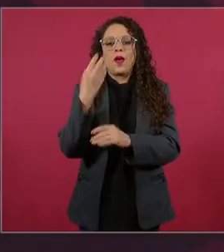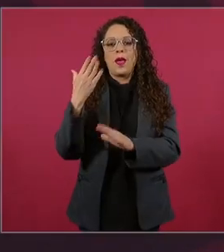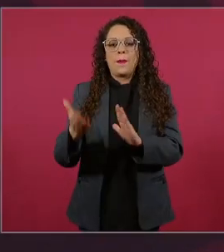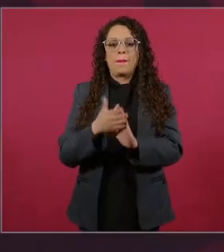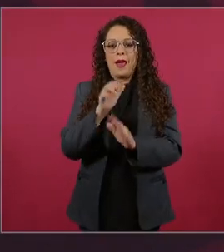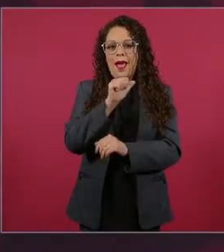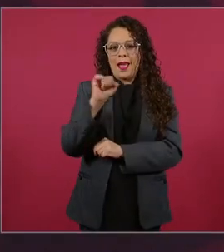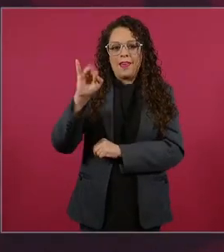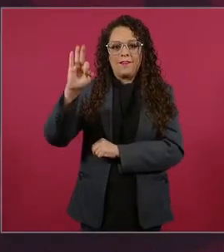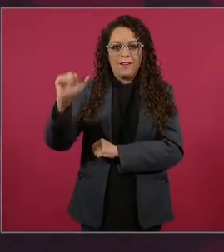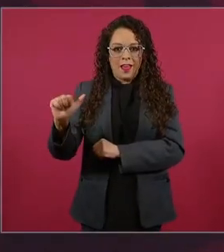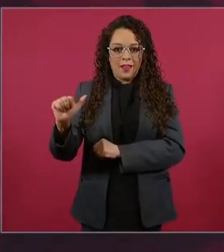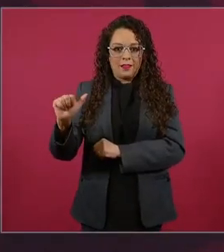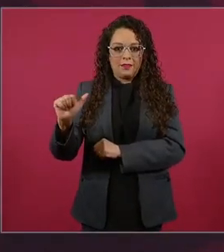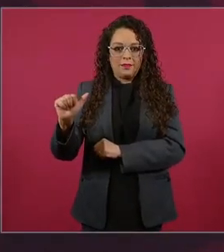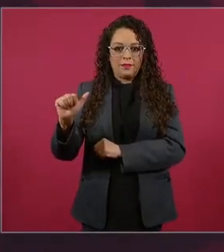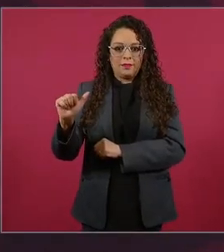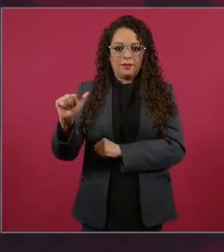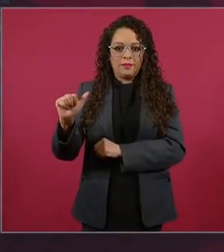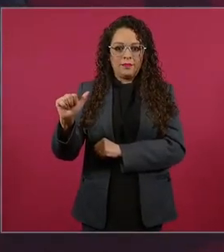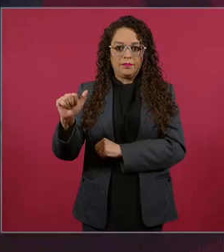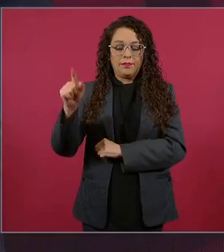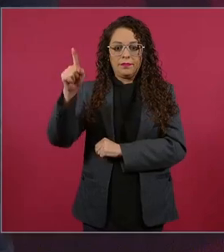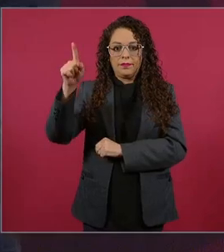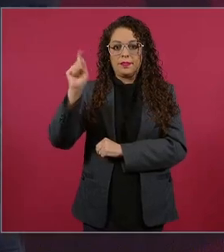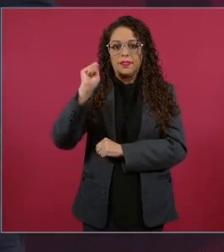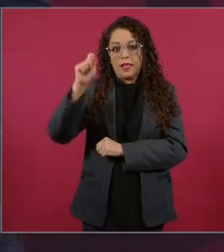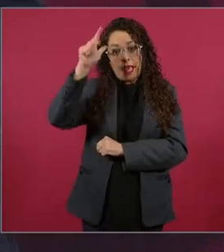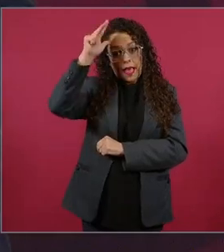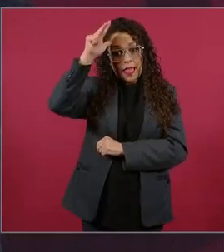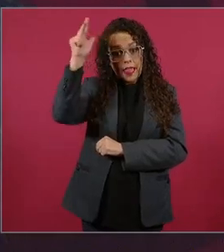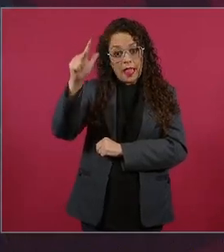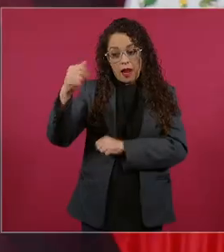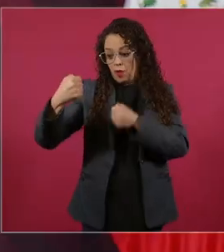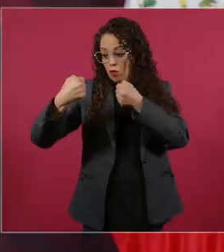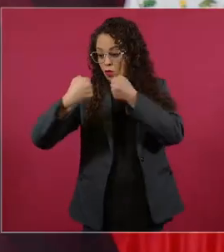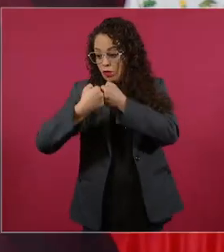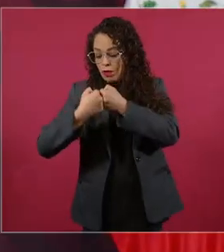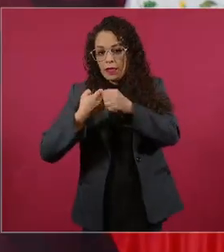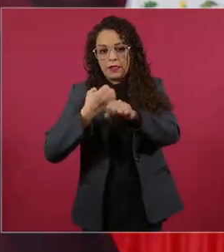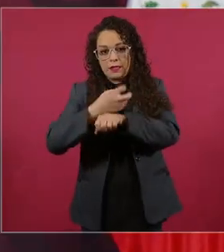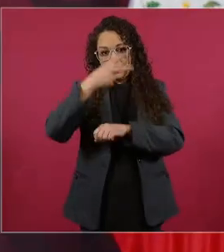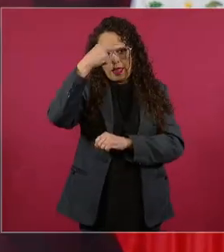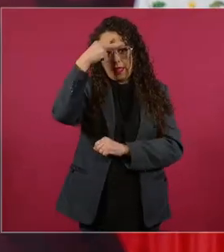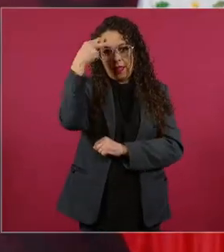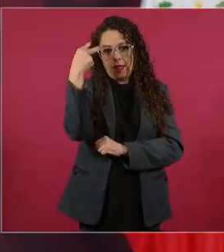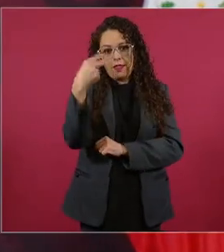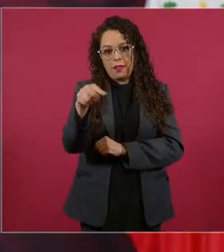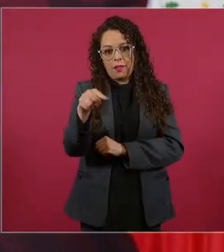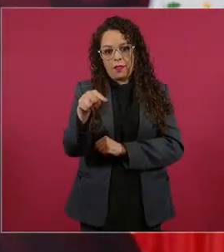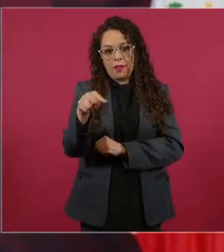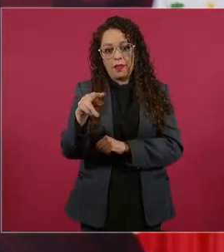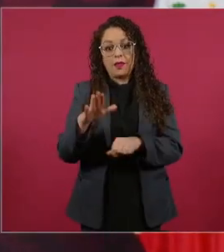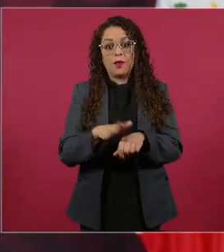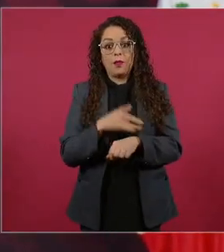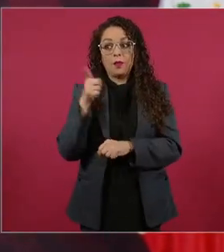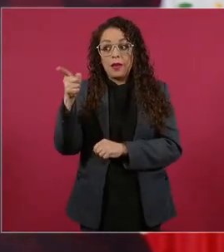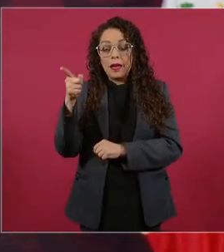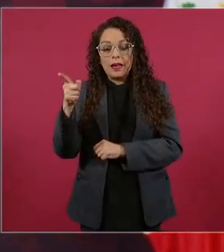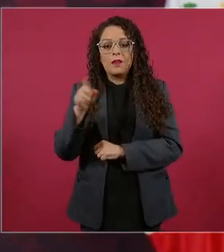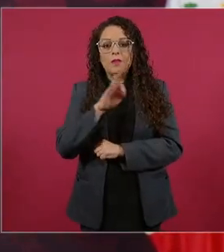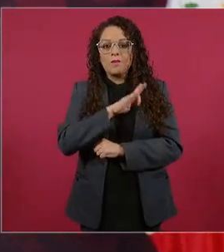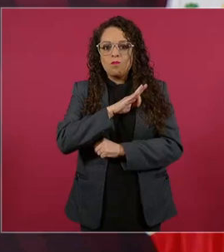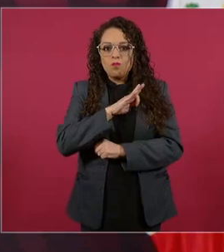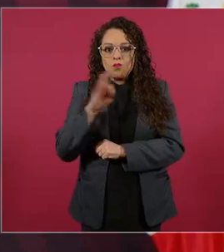Felipe Ángeles en los límites del Estado de México con Hidalgo, porque ahí hay potencial para